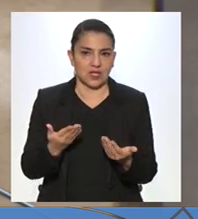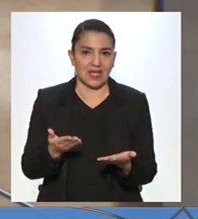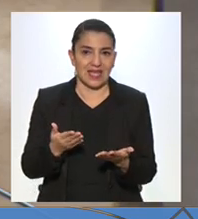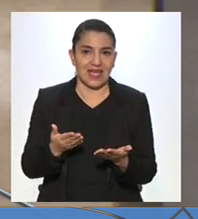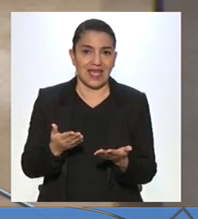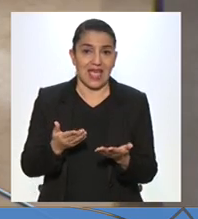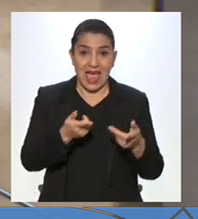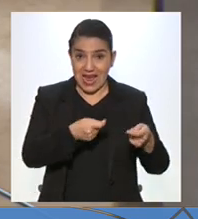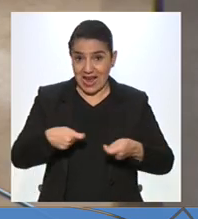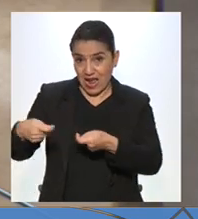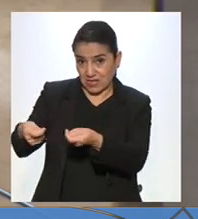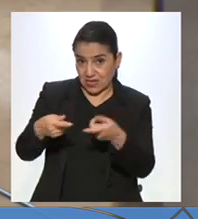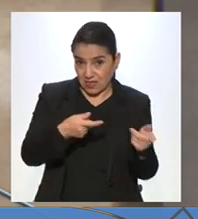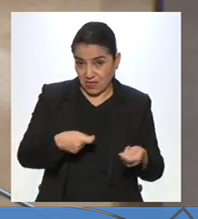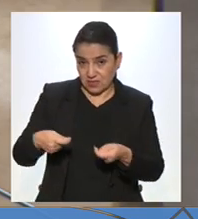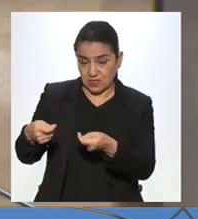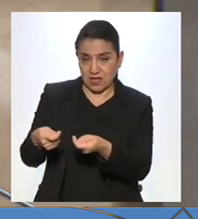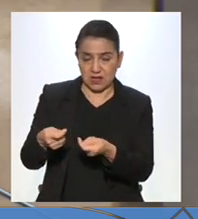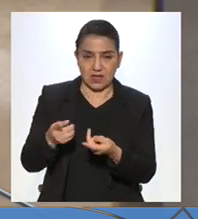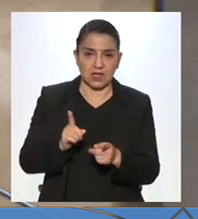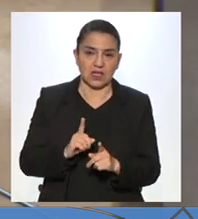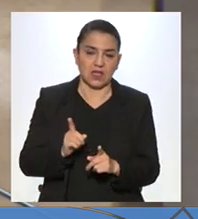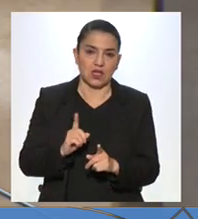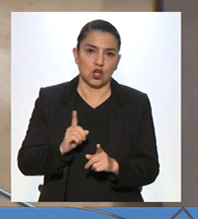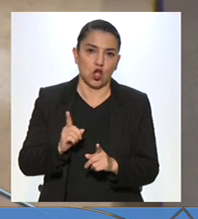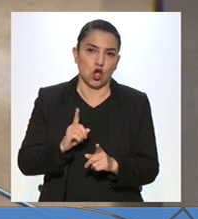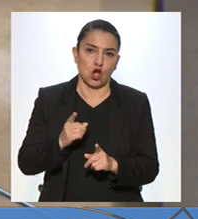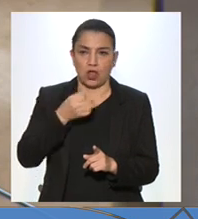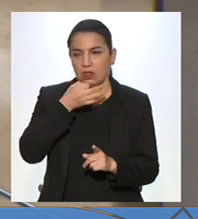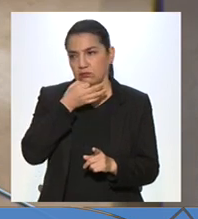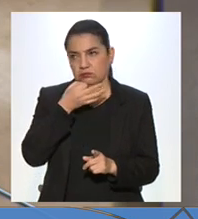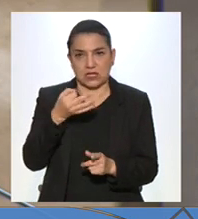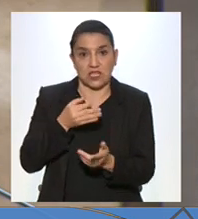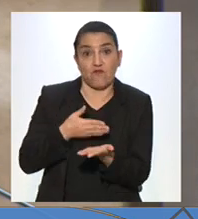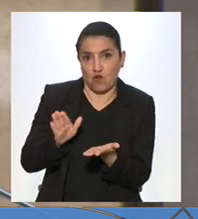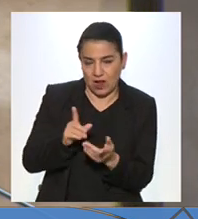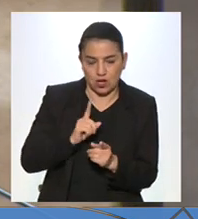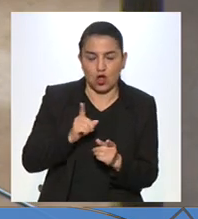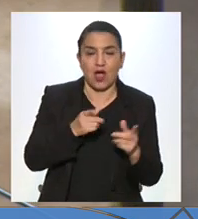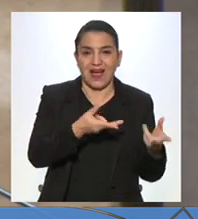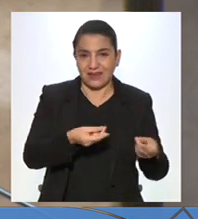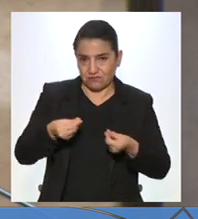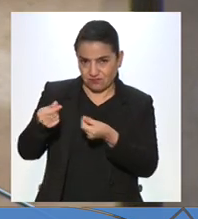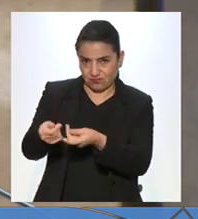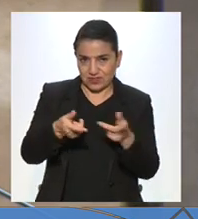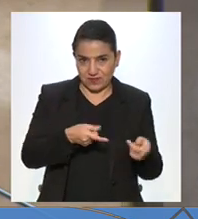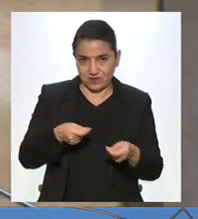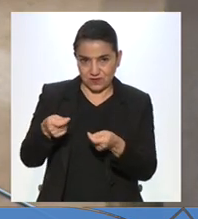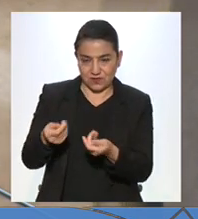de capitales, no tenemos por qué llamarle fuga, sino que la salida de capitales